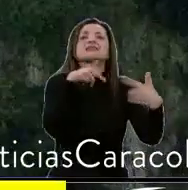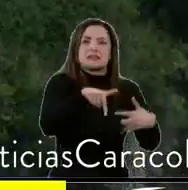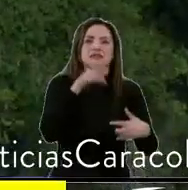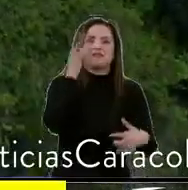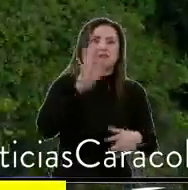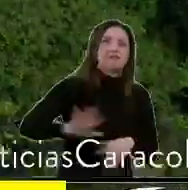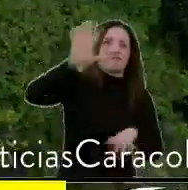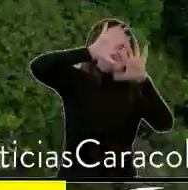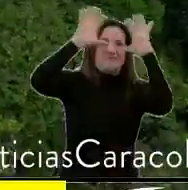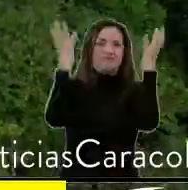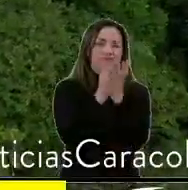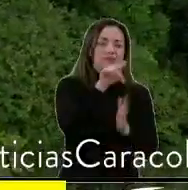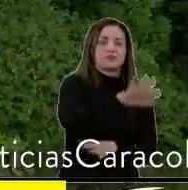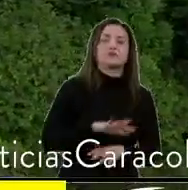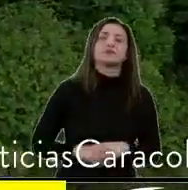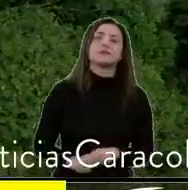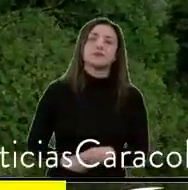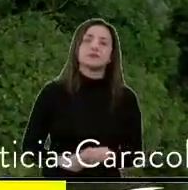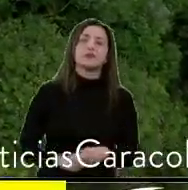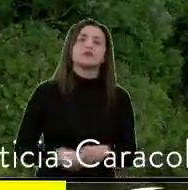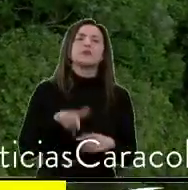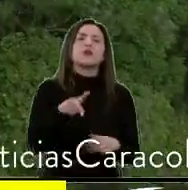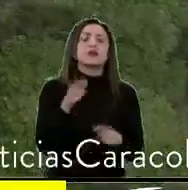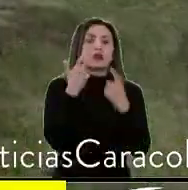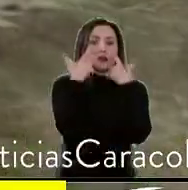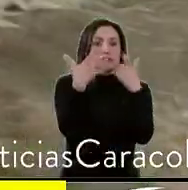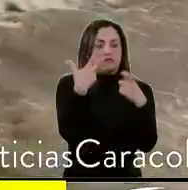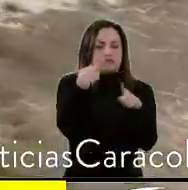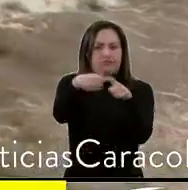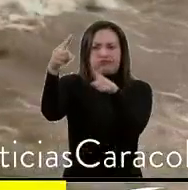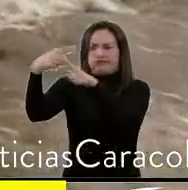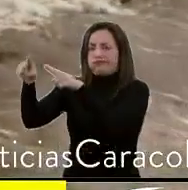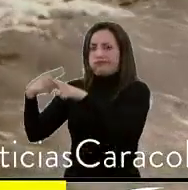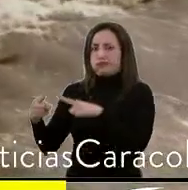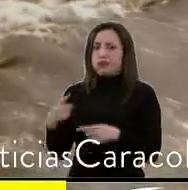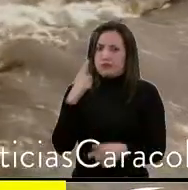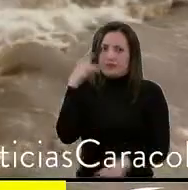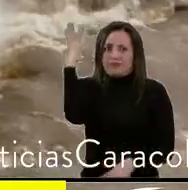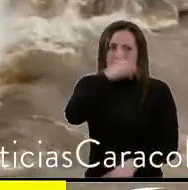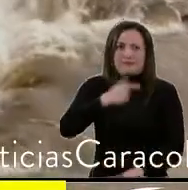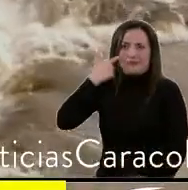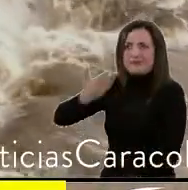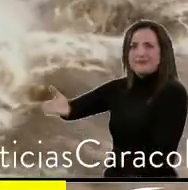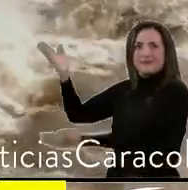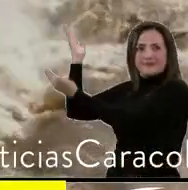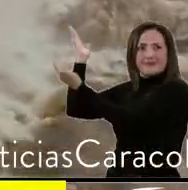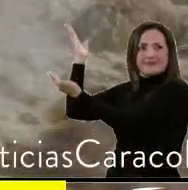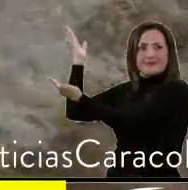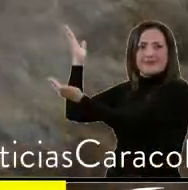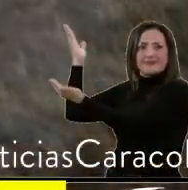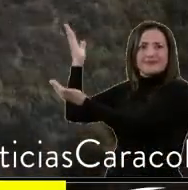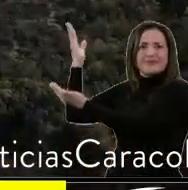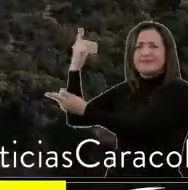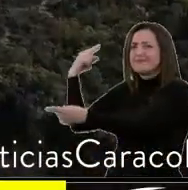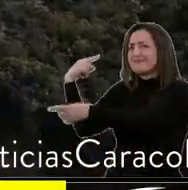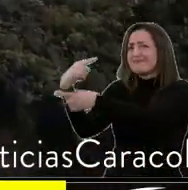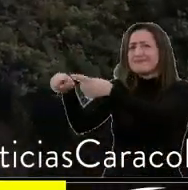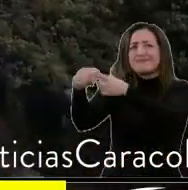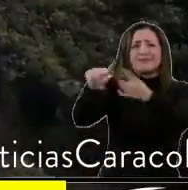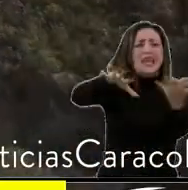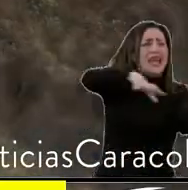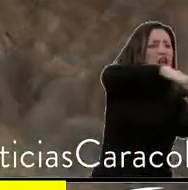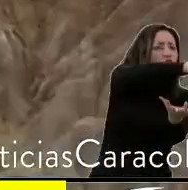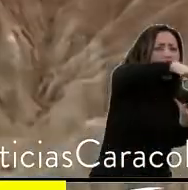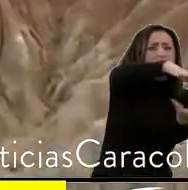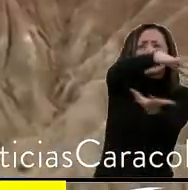La exuberancia de la biodiversidad que se encuentra en nuestro país salta a la vista. A donde miremos encontramos diversos